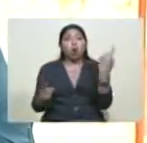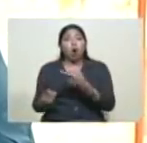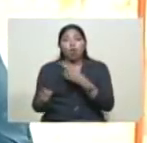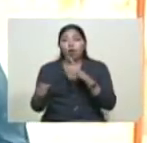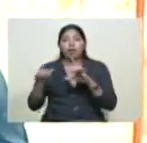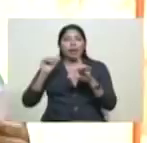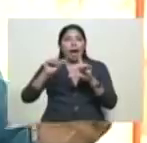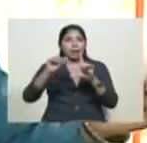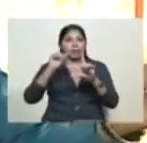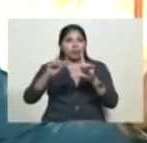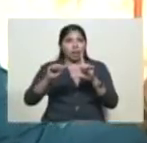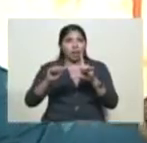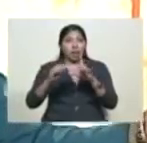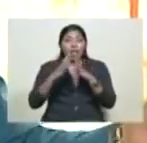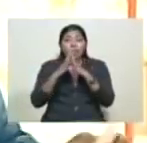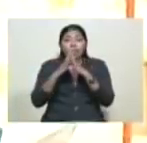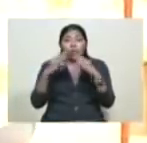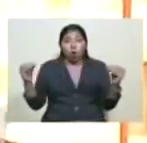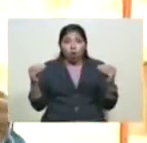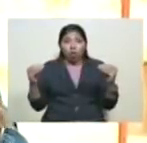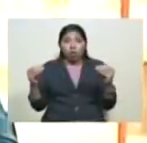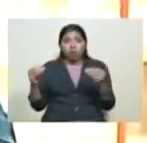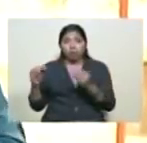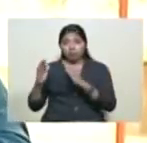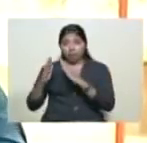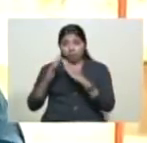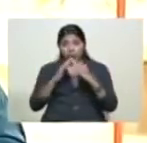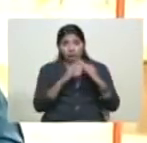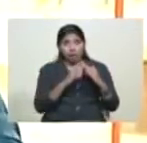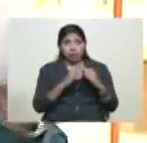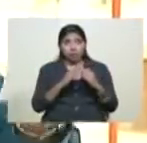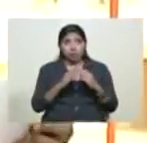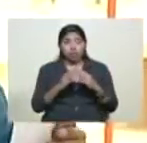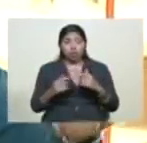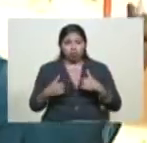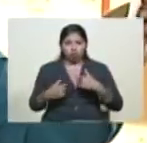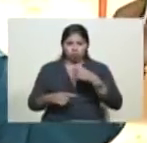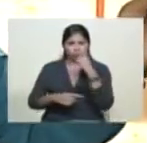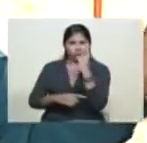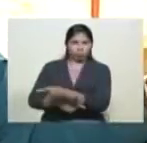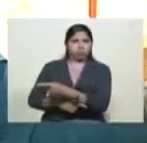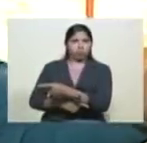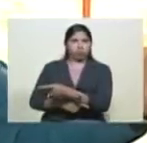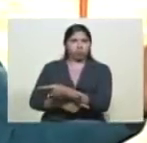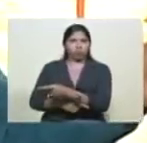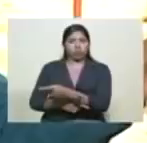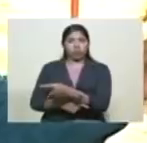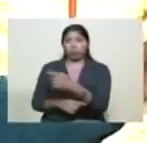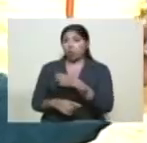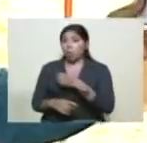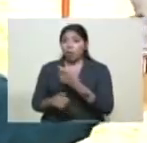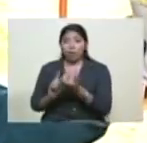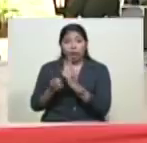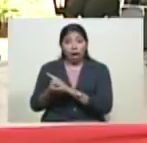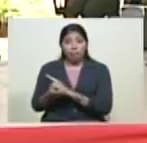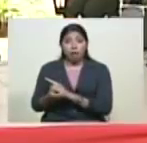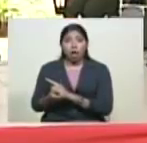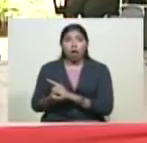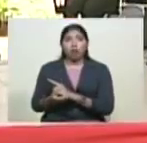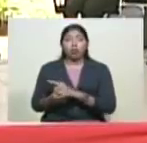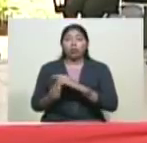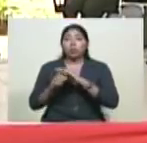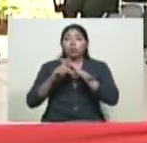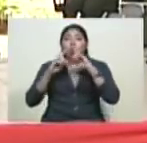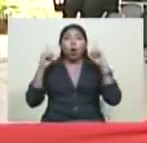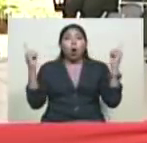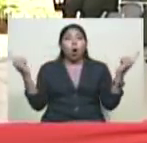patria. Y todas las viviendas, ministro Villarroel, esto es una orden irrevocable, todas las